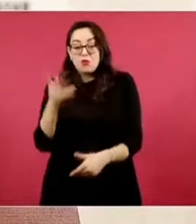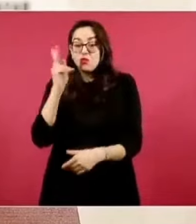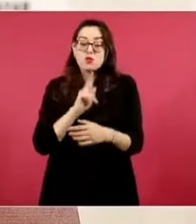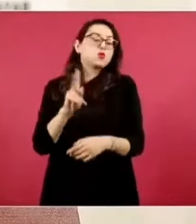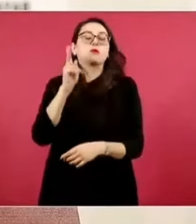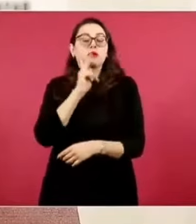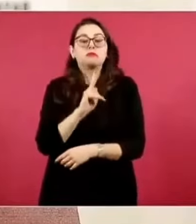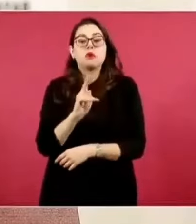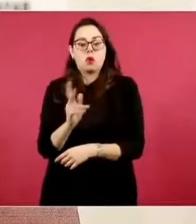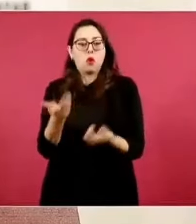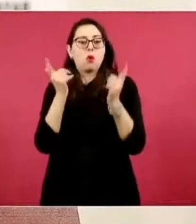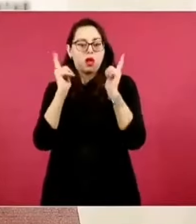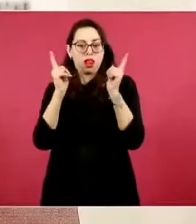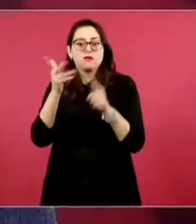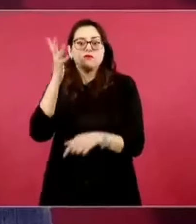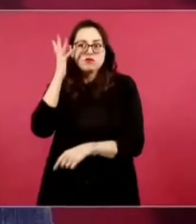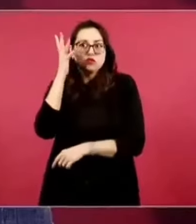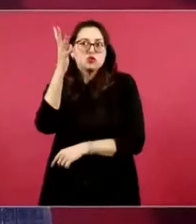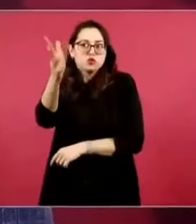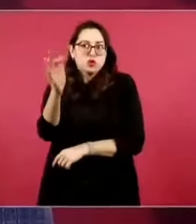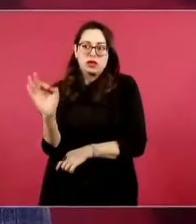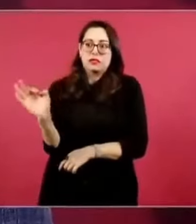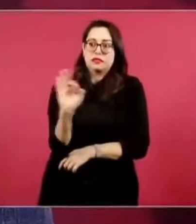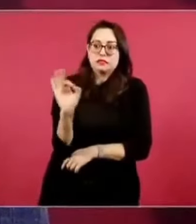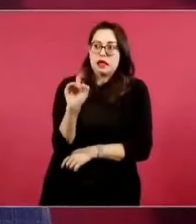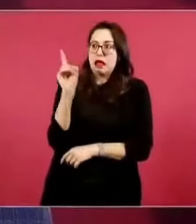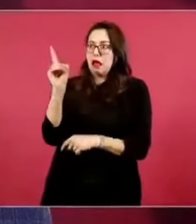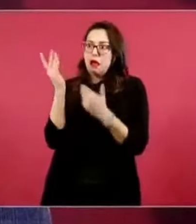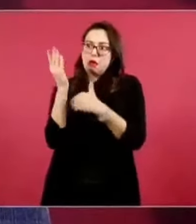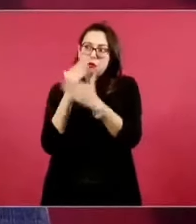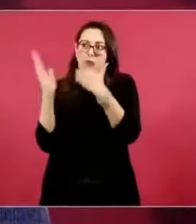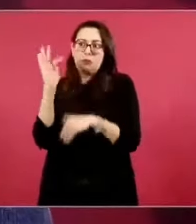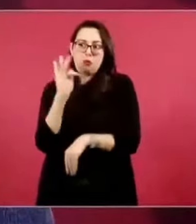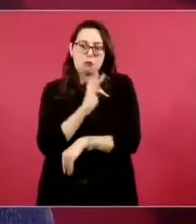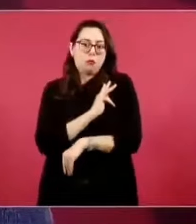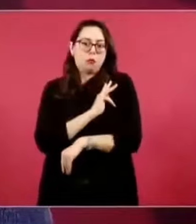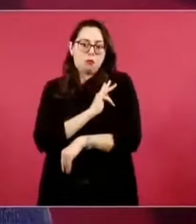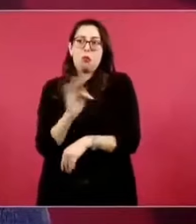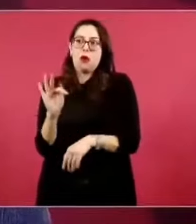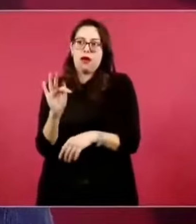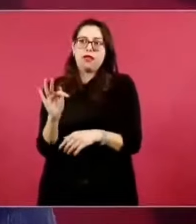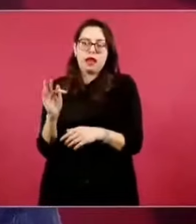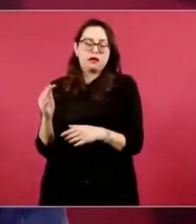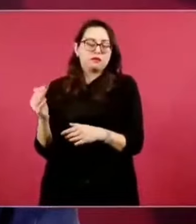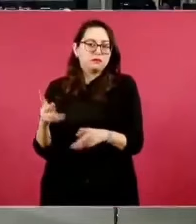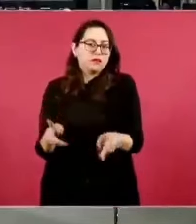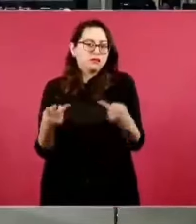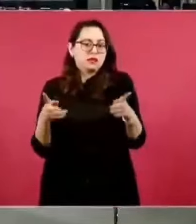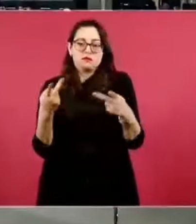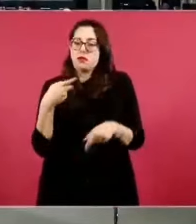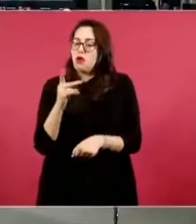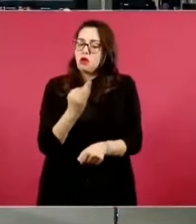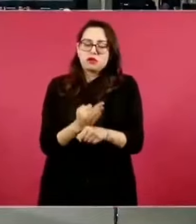en un futuro tal vez si se tiene éxito se hace una difusión a otros países Gracias